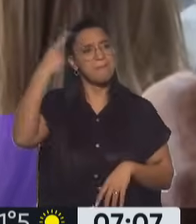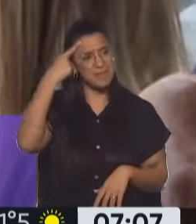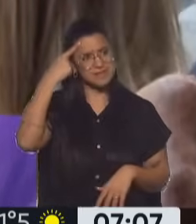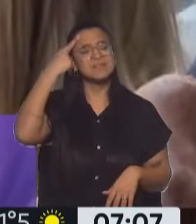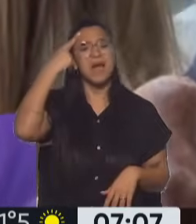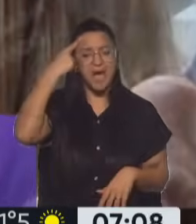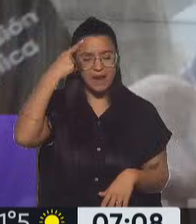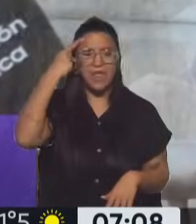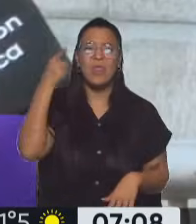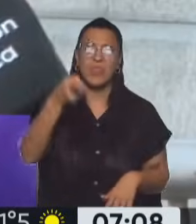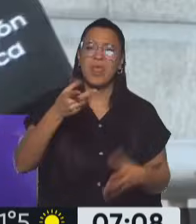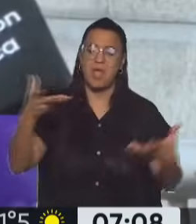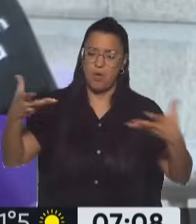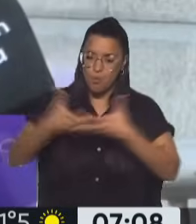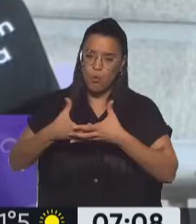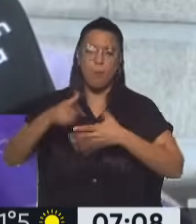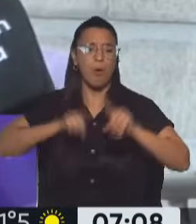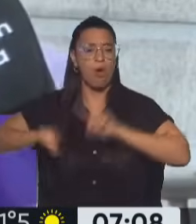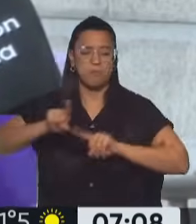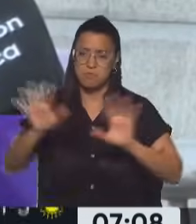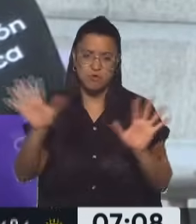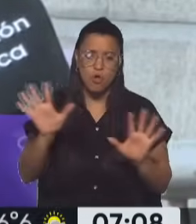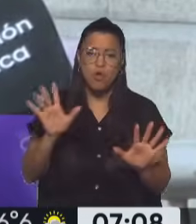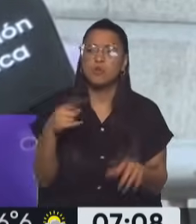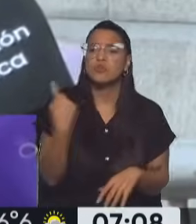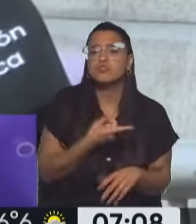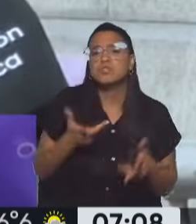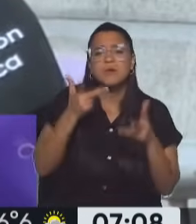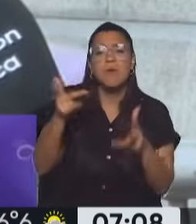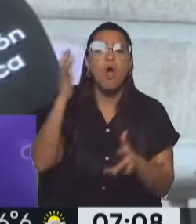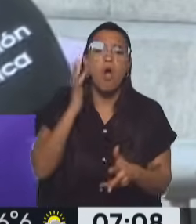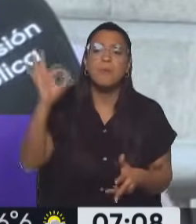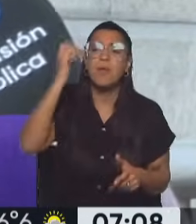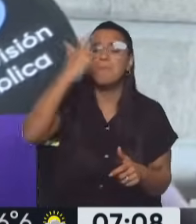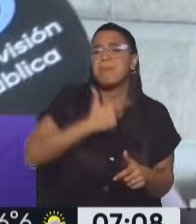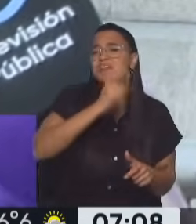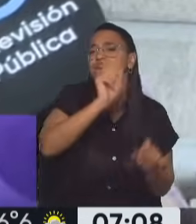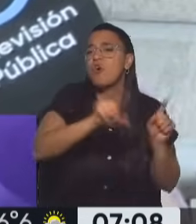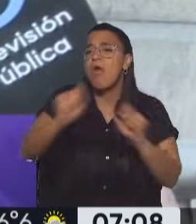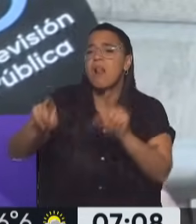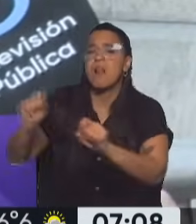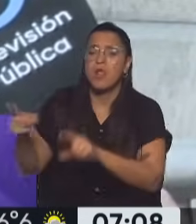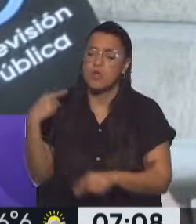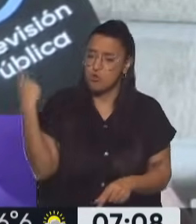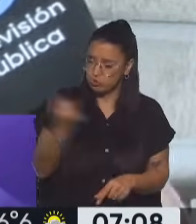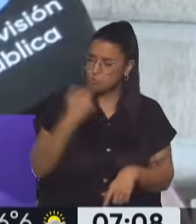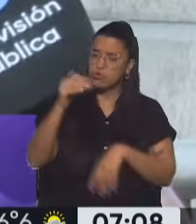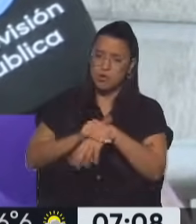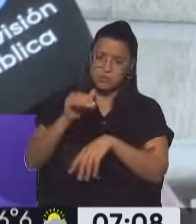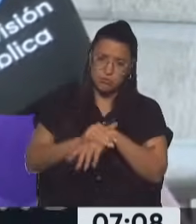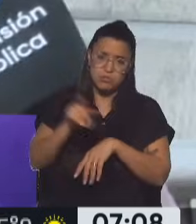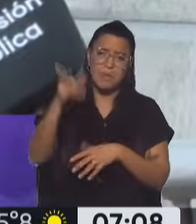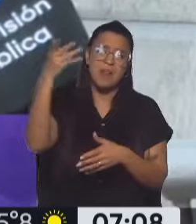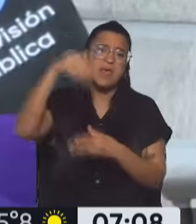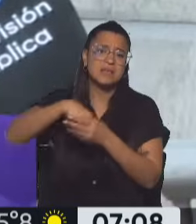un posicionamiento del frente. Nosotros manifestamos que son opiniones y posicionamientos personales, que nosotros tenemos una enorme responsabilidad en el